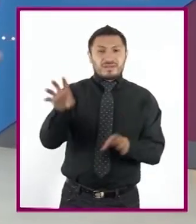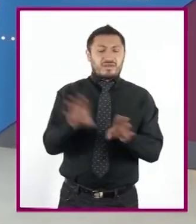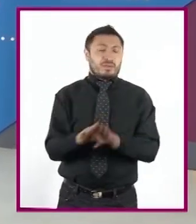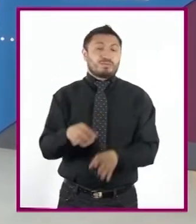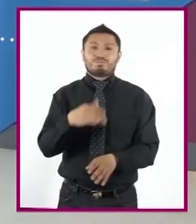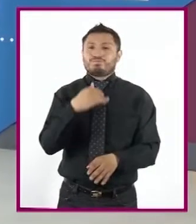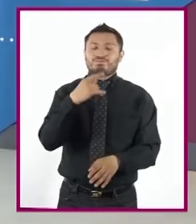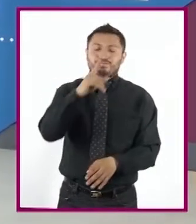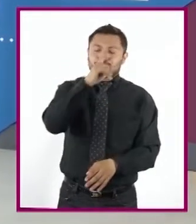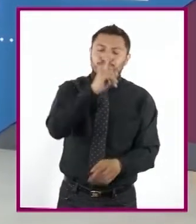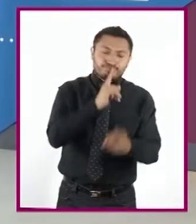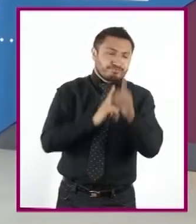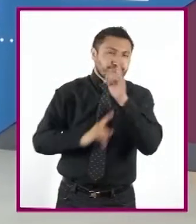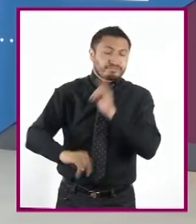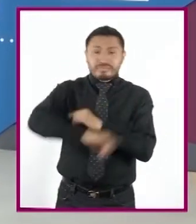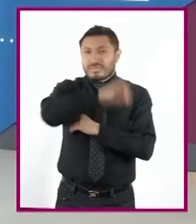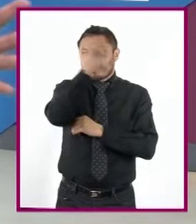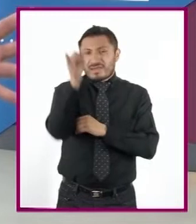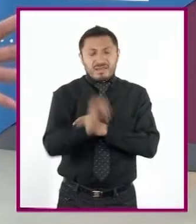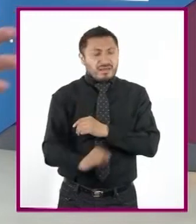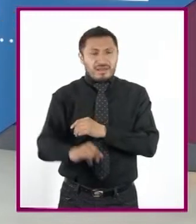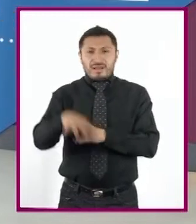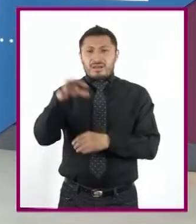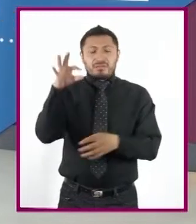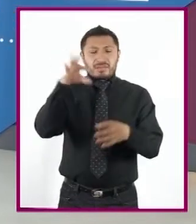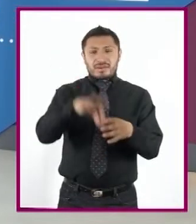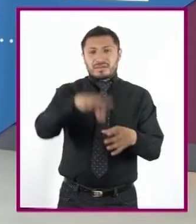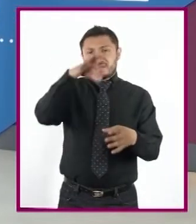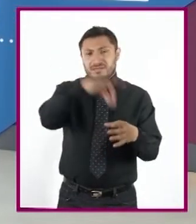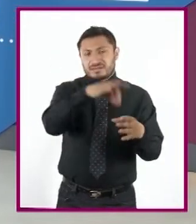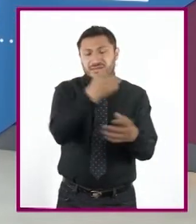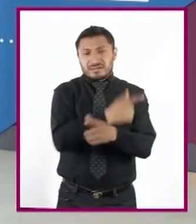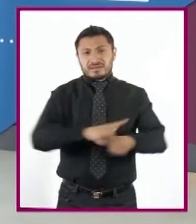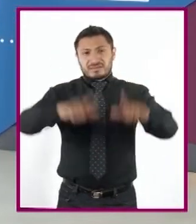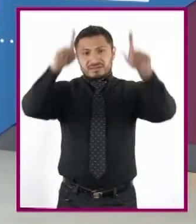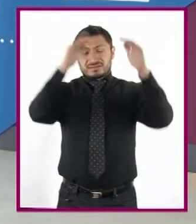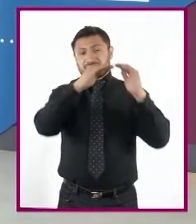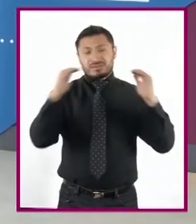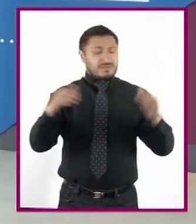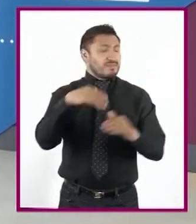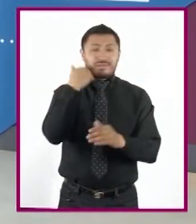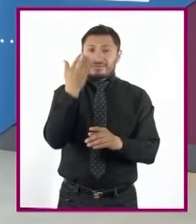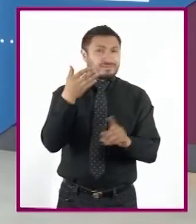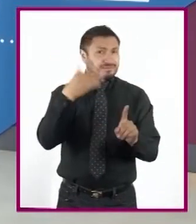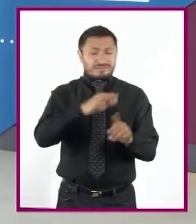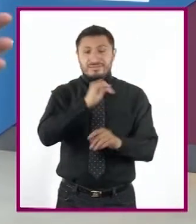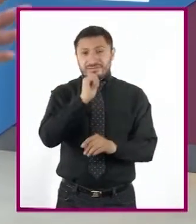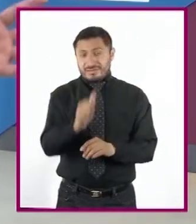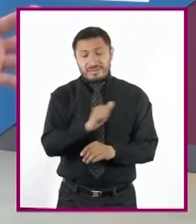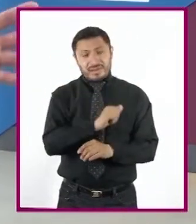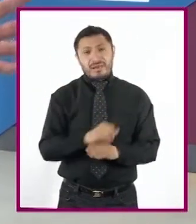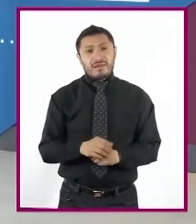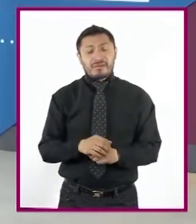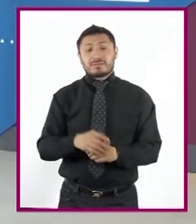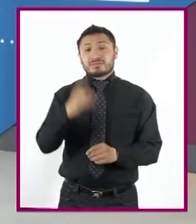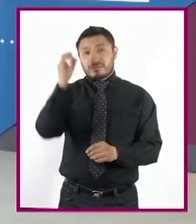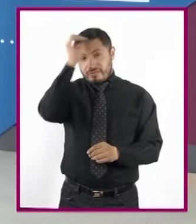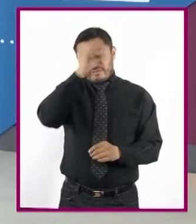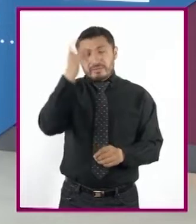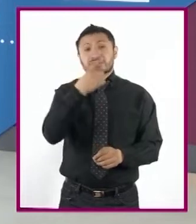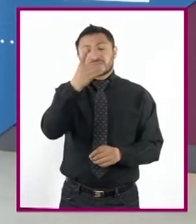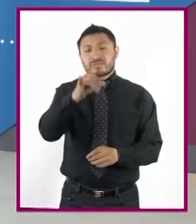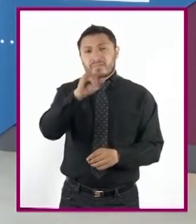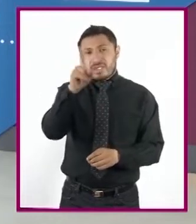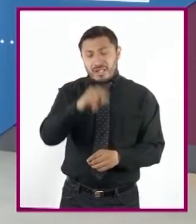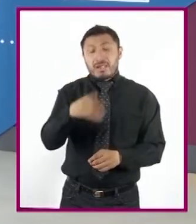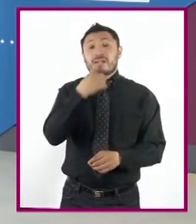engaño y que nunca tuvo la intención de organizar elecciones libres y democráticas. Destaca una opinión que sostiene que Díaz hizo esta afirmación